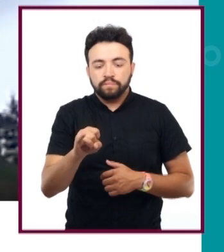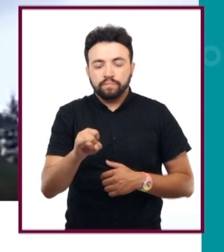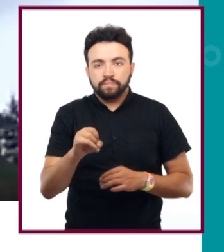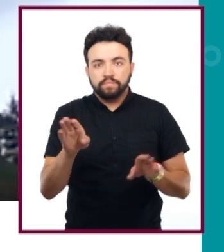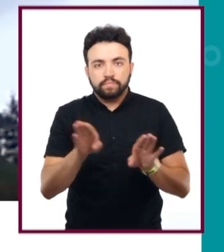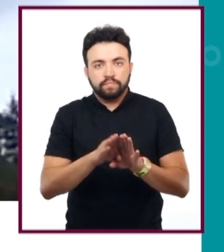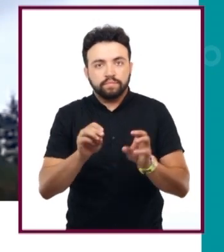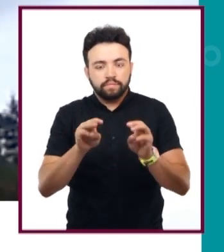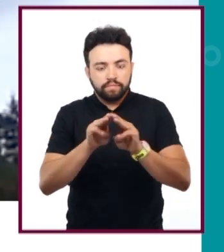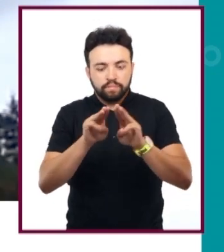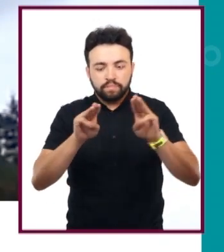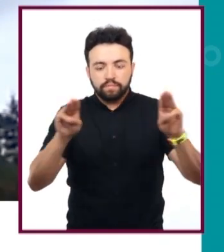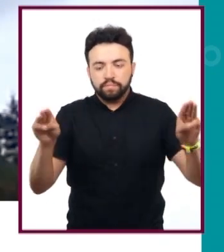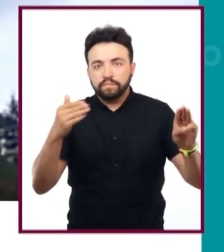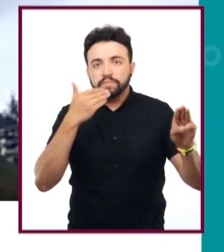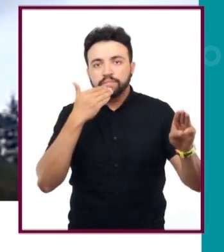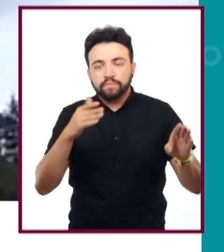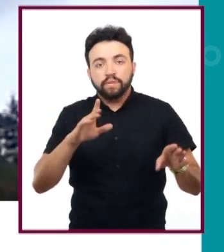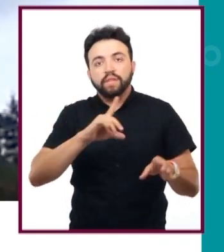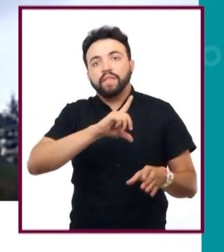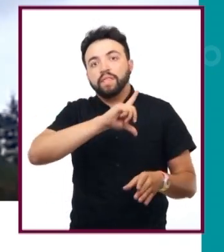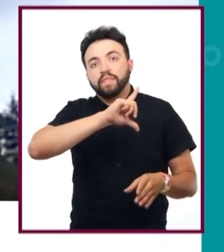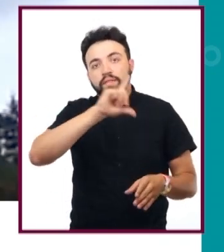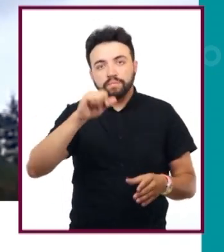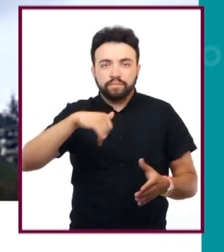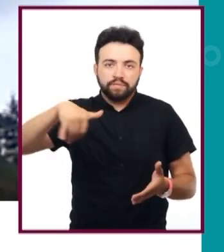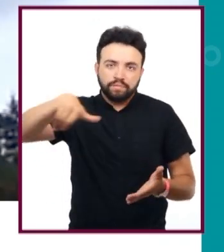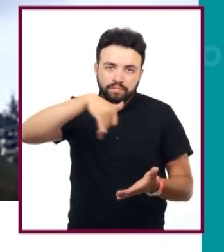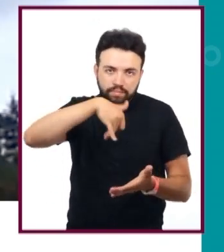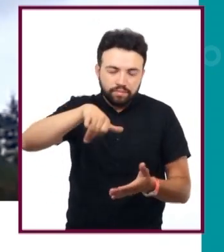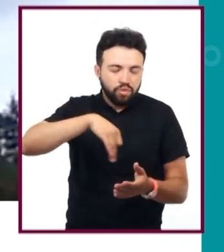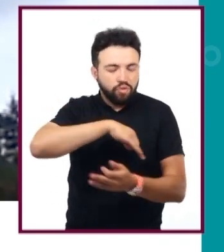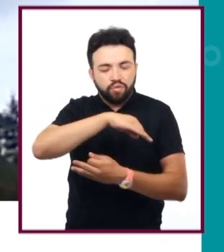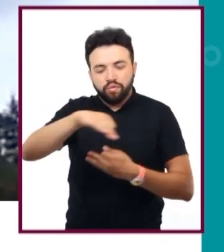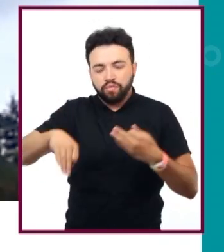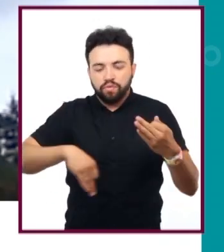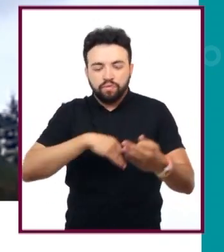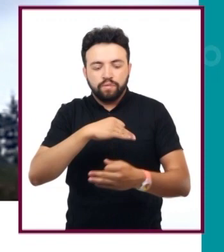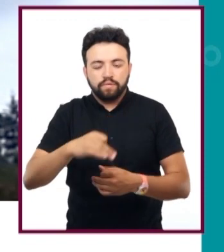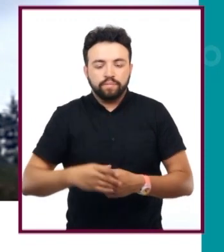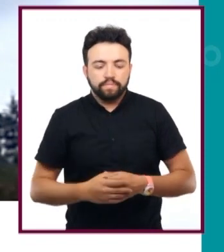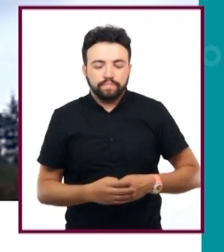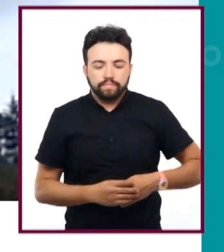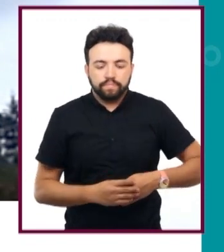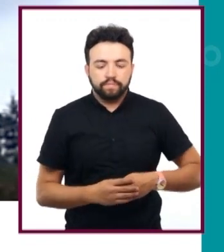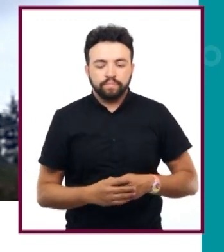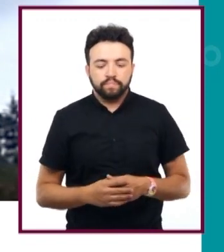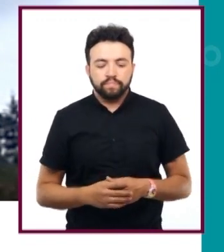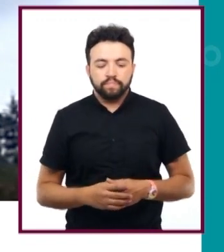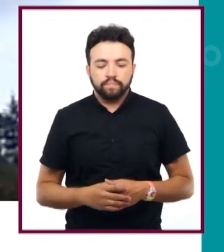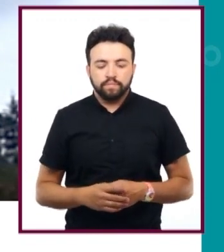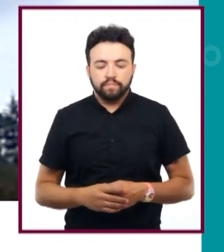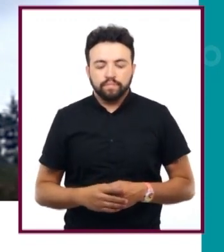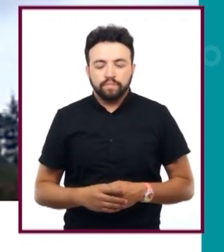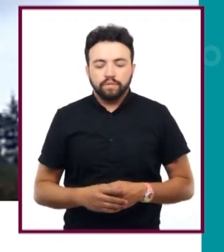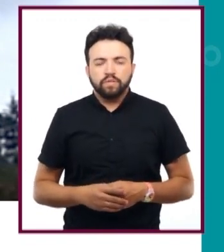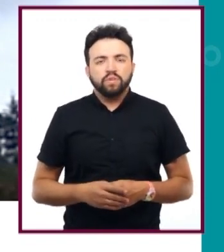así como salga bien. La medida, hay que medir bien, plancharlo, todo.